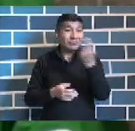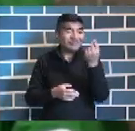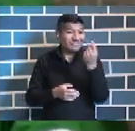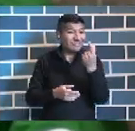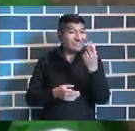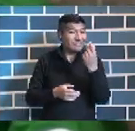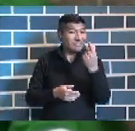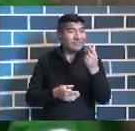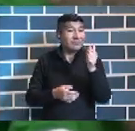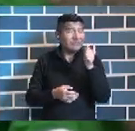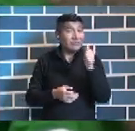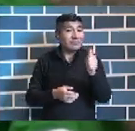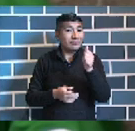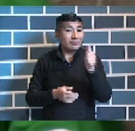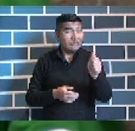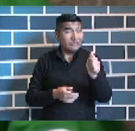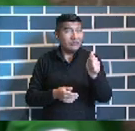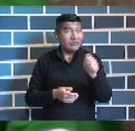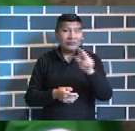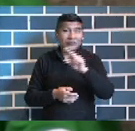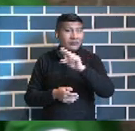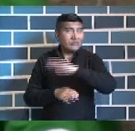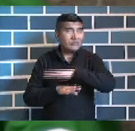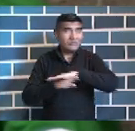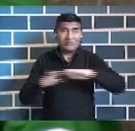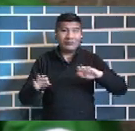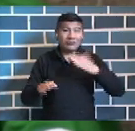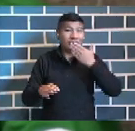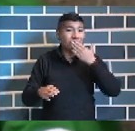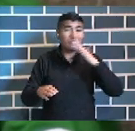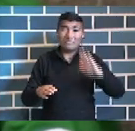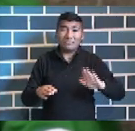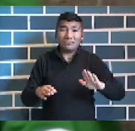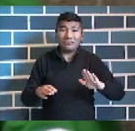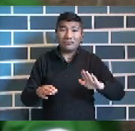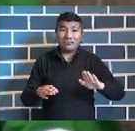en sí mismos no son malos.